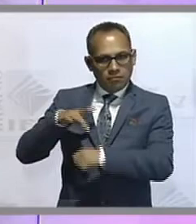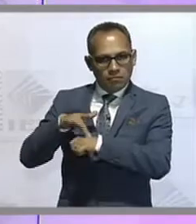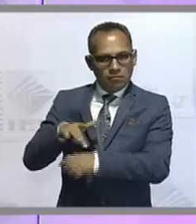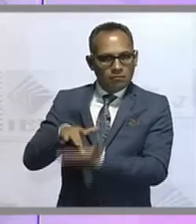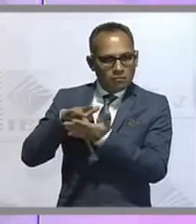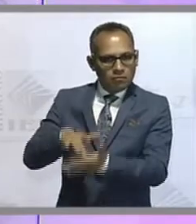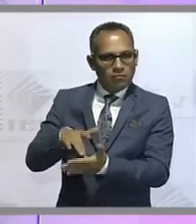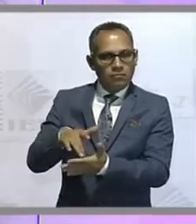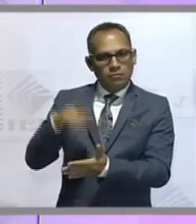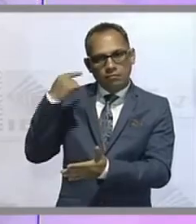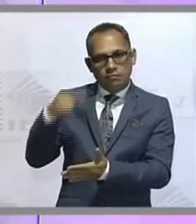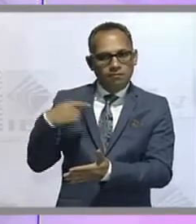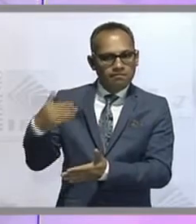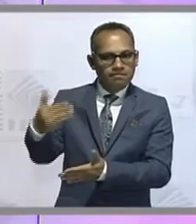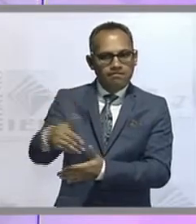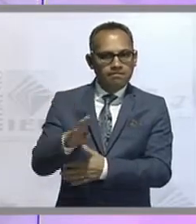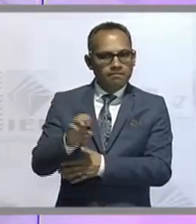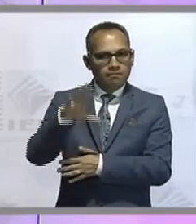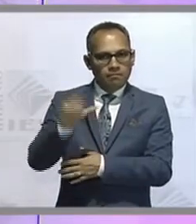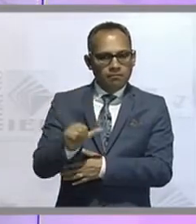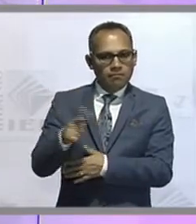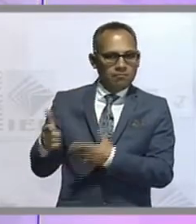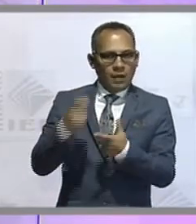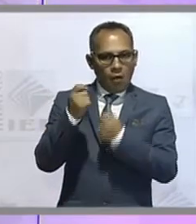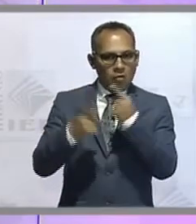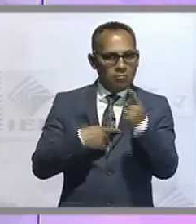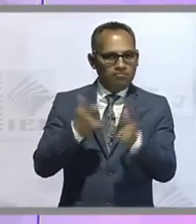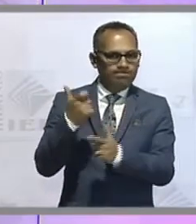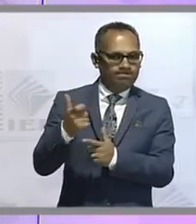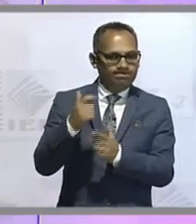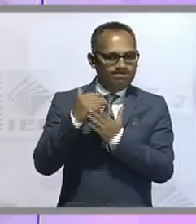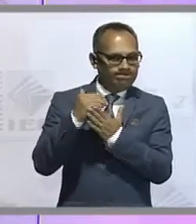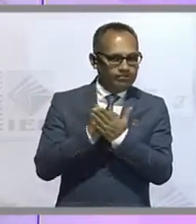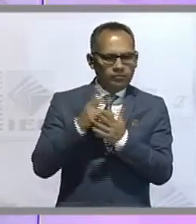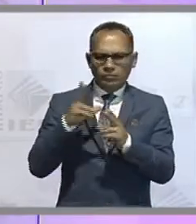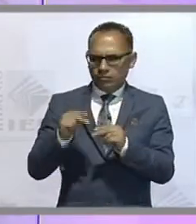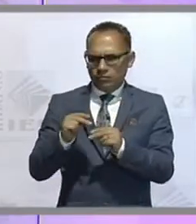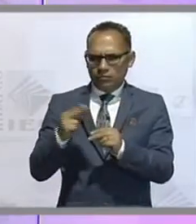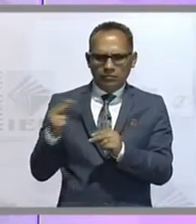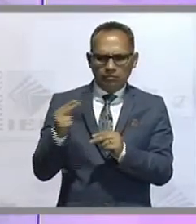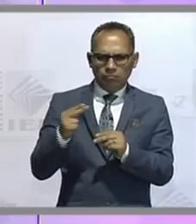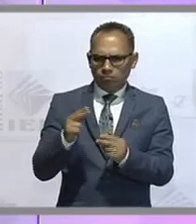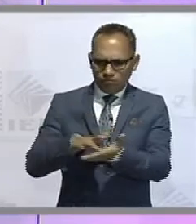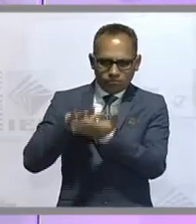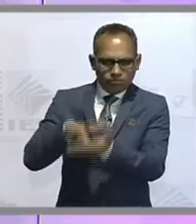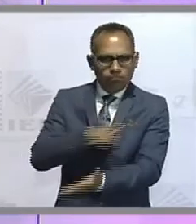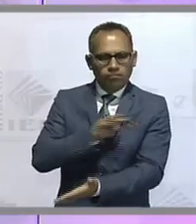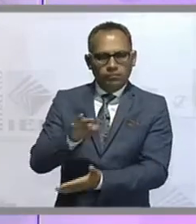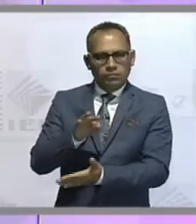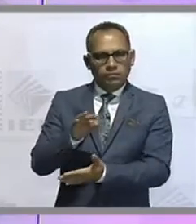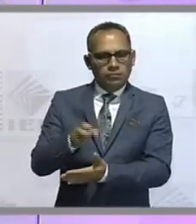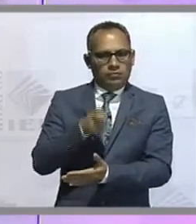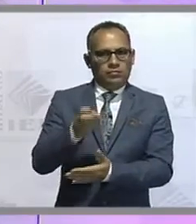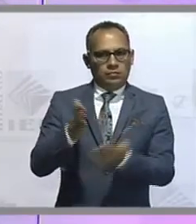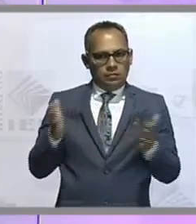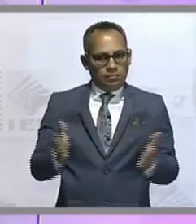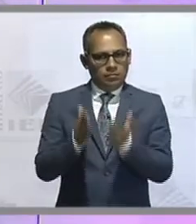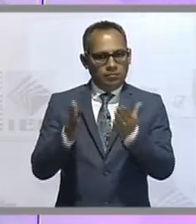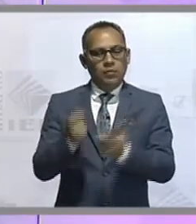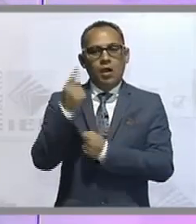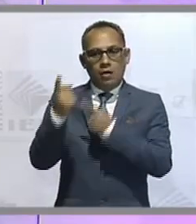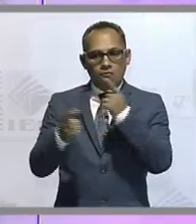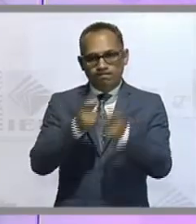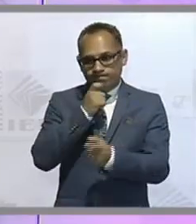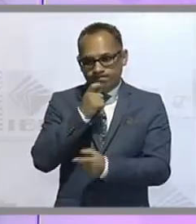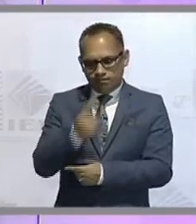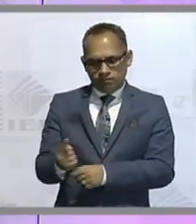solamente becas por ser de escasos recursos se han acercado tres jóvenes en lo que hoy de la campaña que tiene en promedio de 10 promedio de excelencia